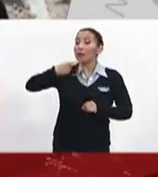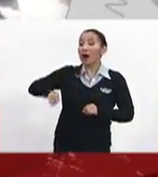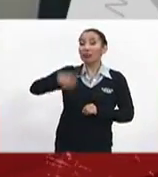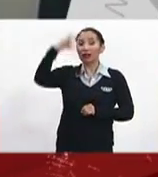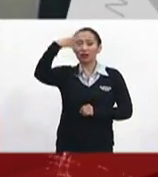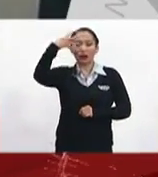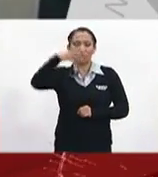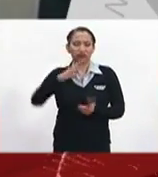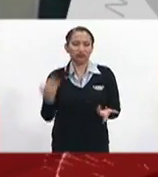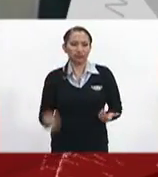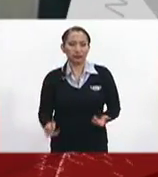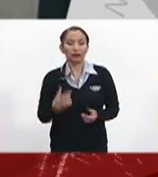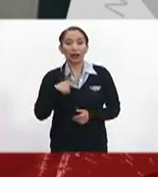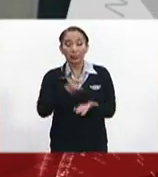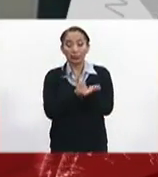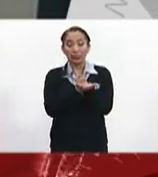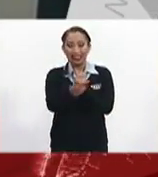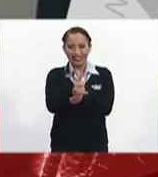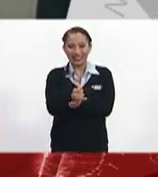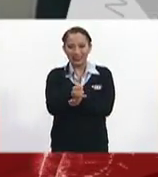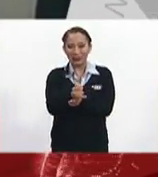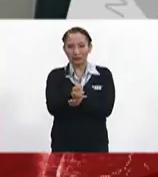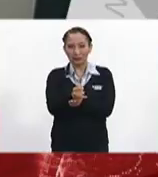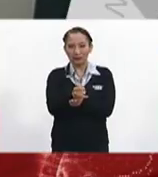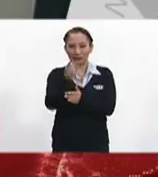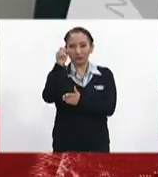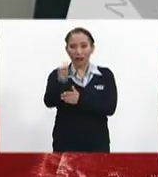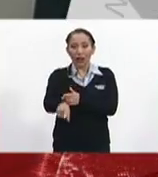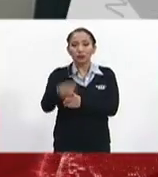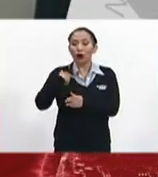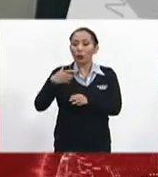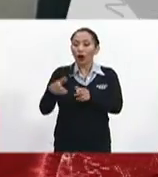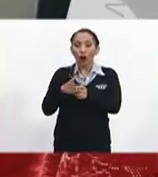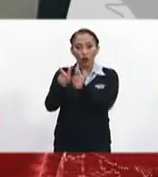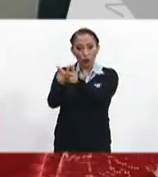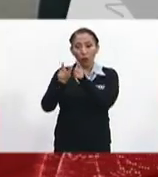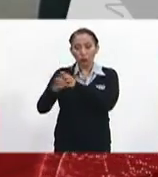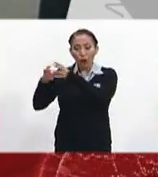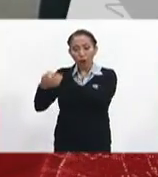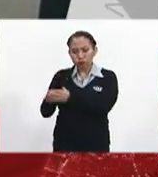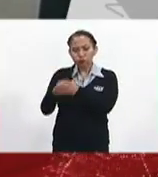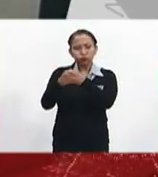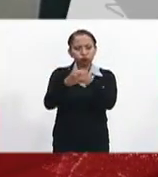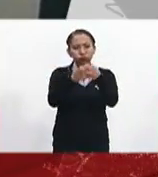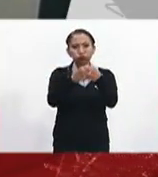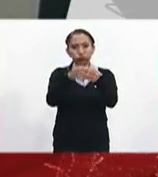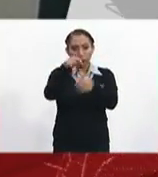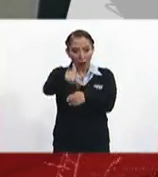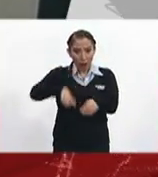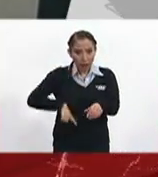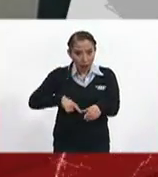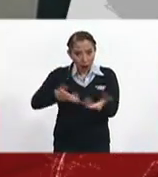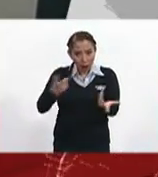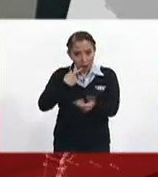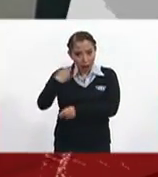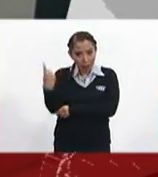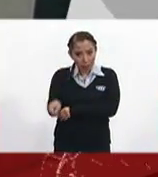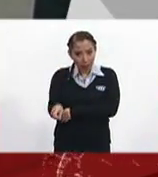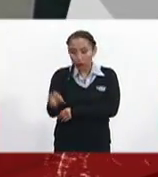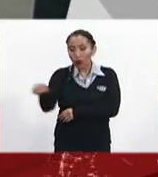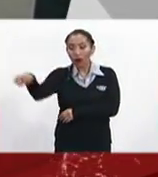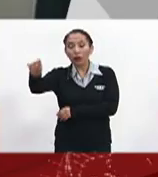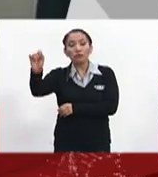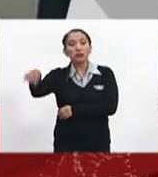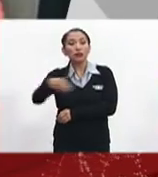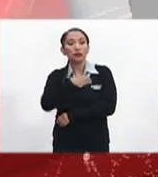de Trump. La decisión de desmovilizar una caravana no le corresponde a un gobierno, le corresponde